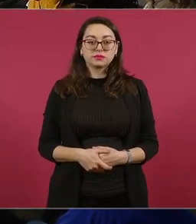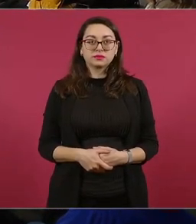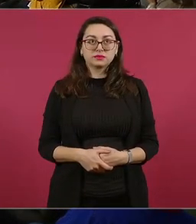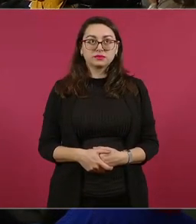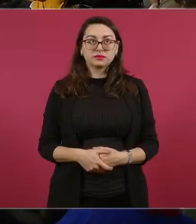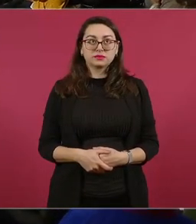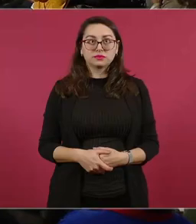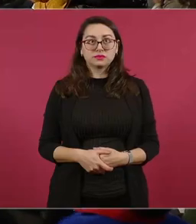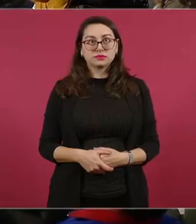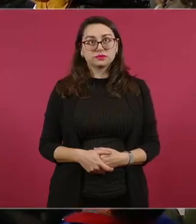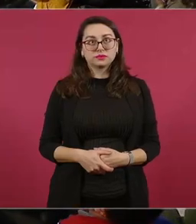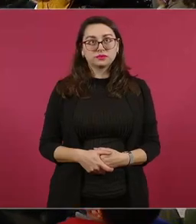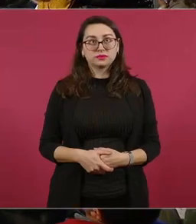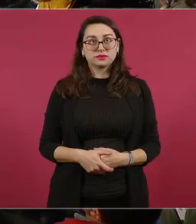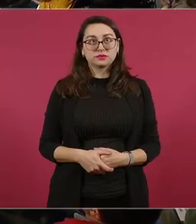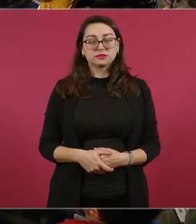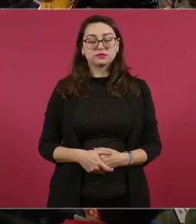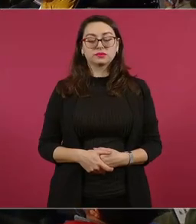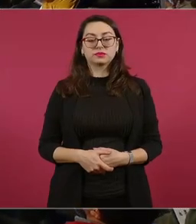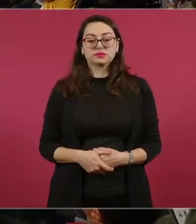Aquí se publicó lo de García Luna. Y eso.